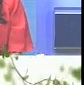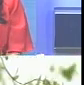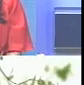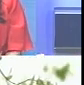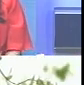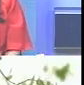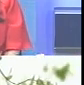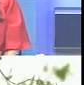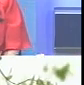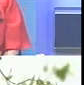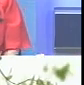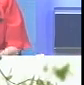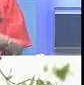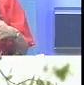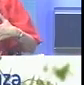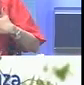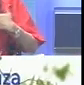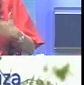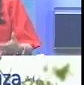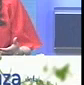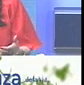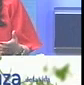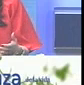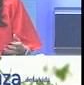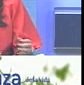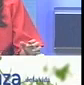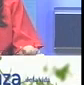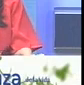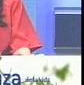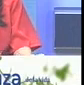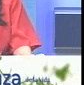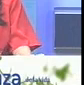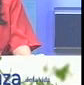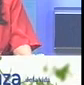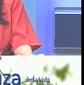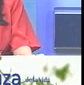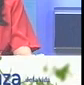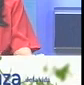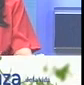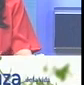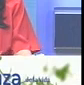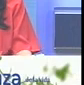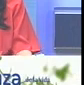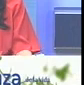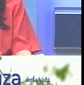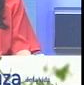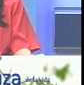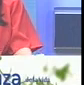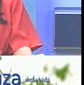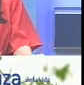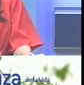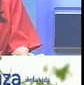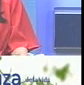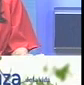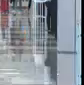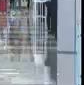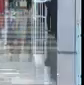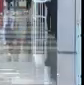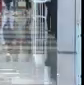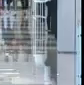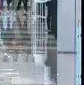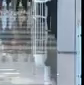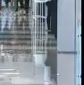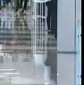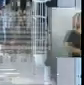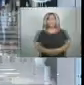interesan a los visitantes extranjeros. Además, se expusieron las perspectivas para 2023. El país